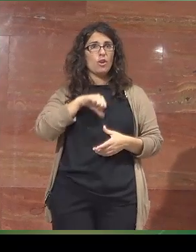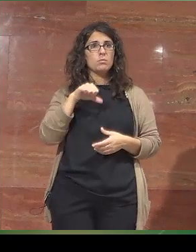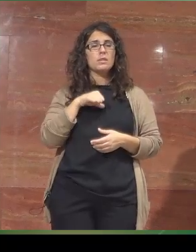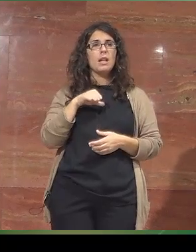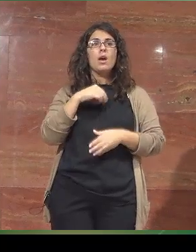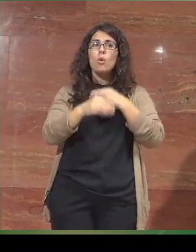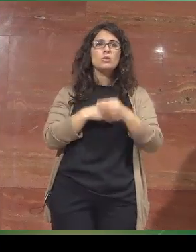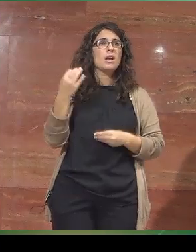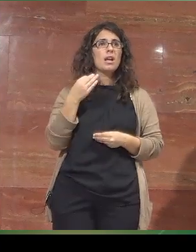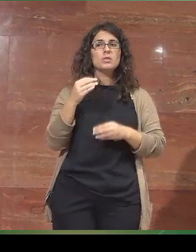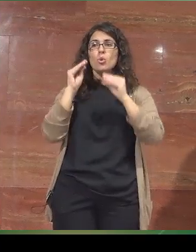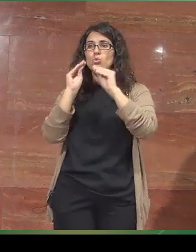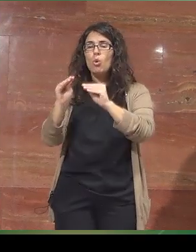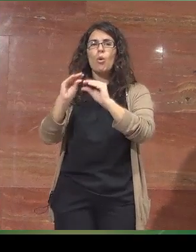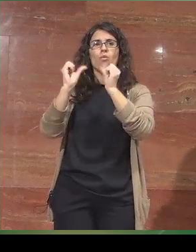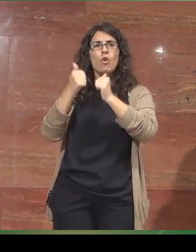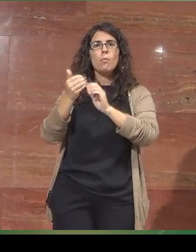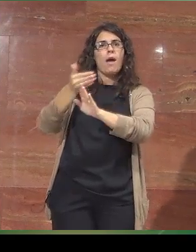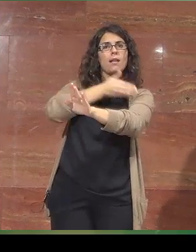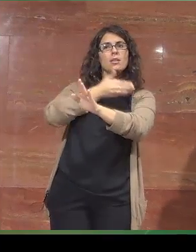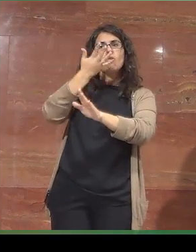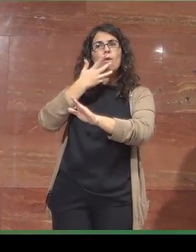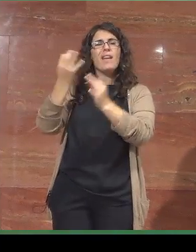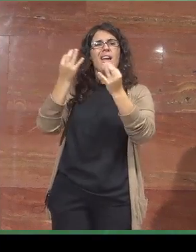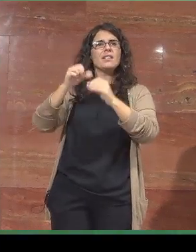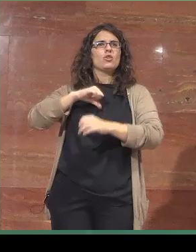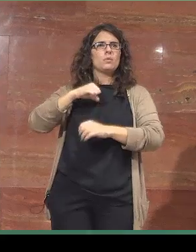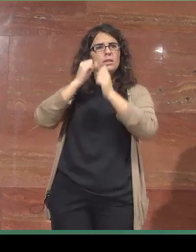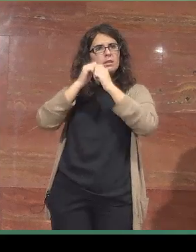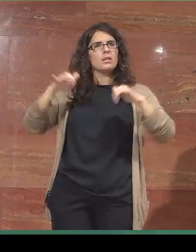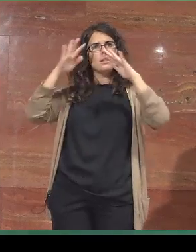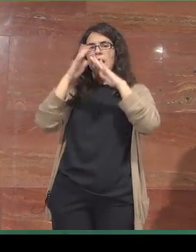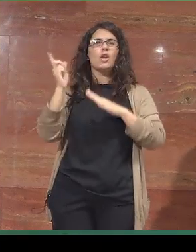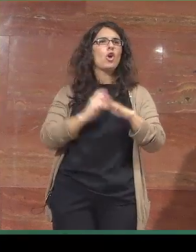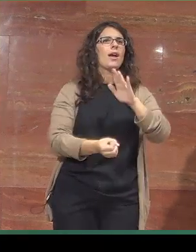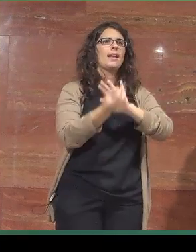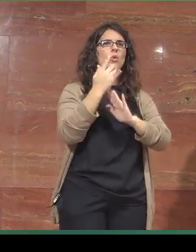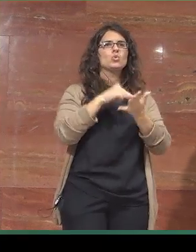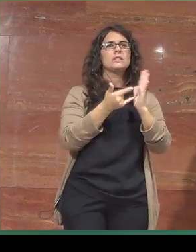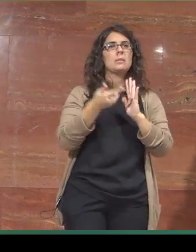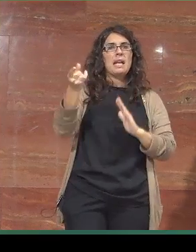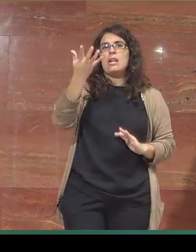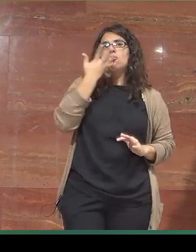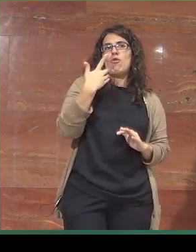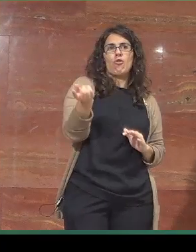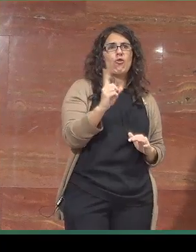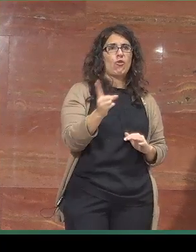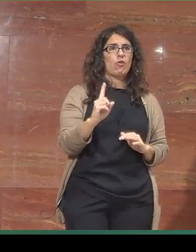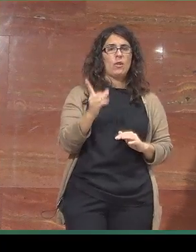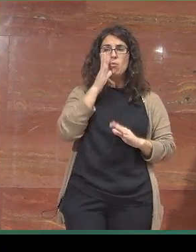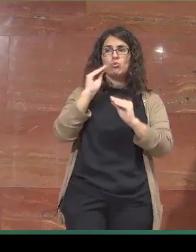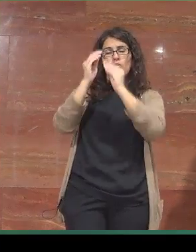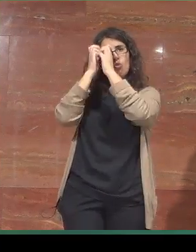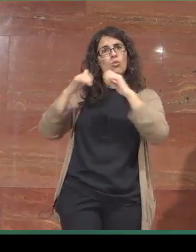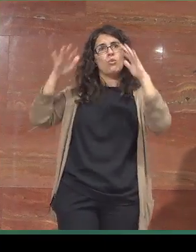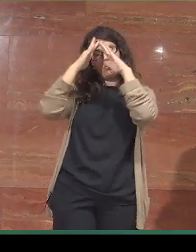que conectan con su conocimiento previo de lo que es un hospital y no generar un sistema ajeno de representación, porque la